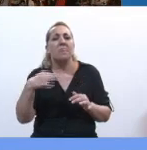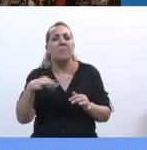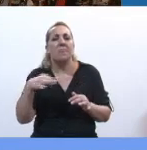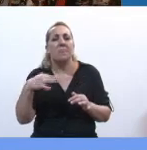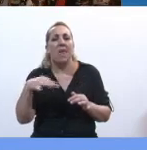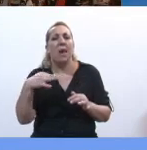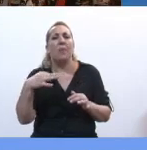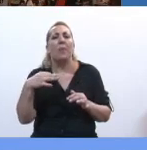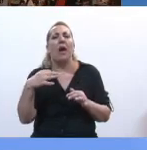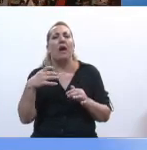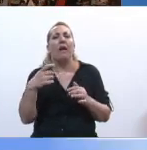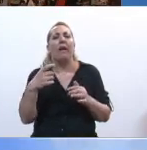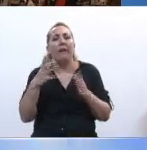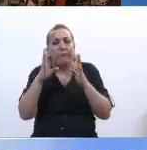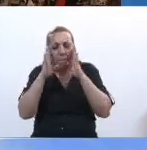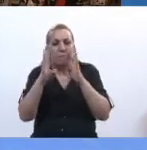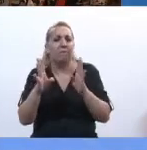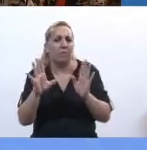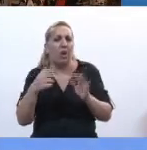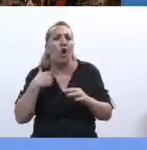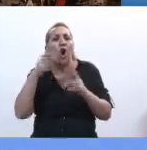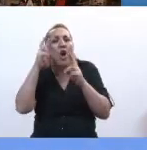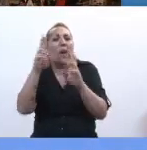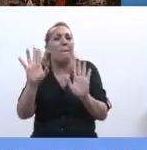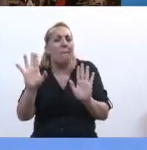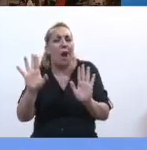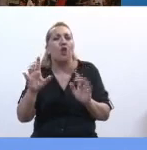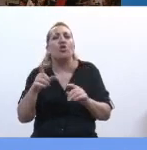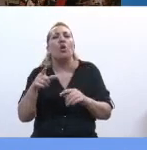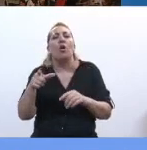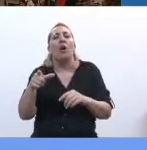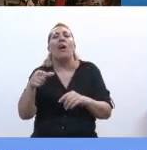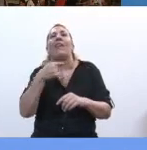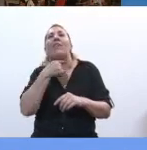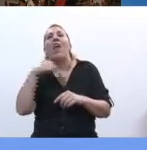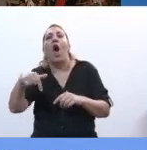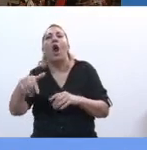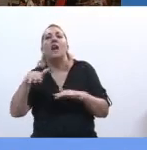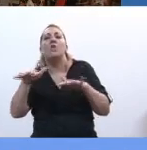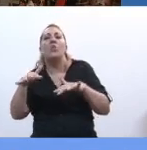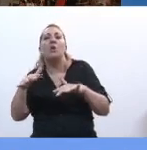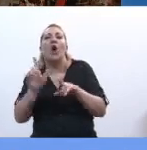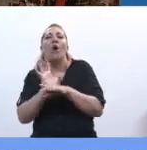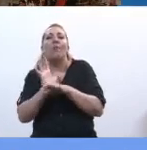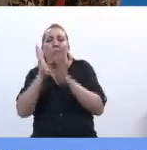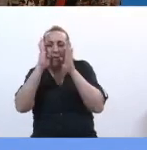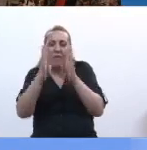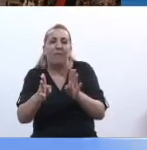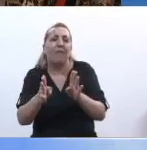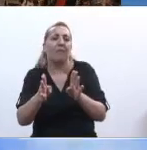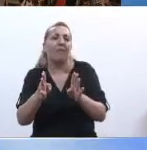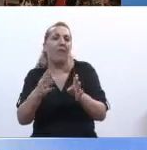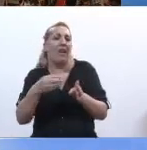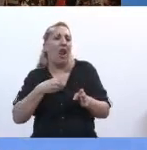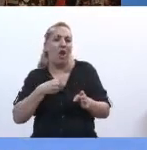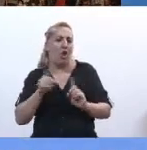el enfoque con todo respeto le digo religioso que se le quiere dar la circunstancia quería leer algunas frases